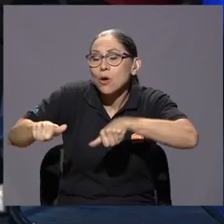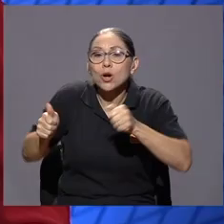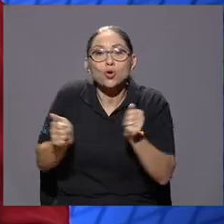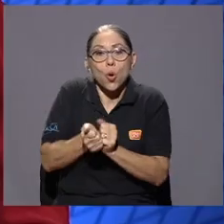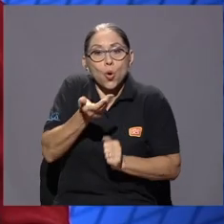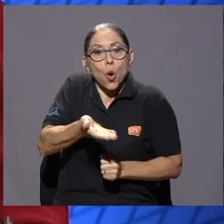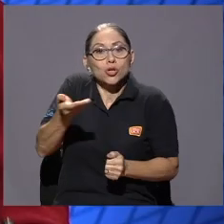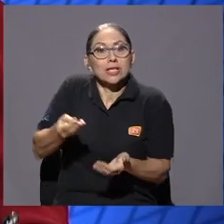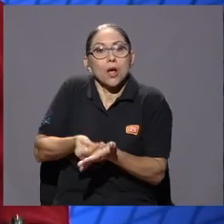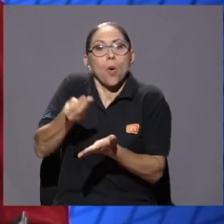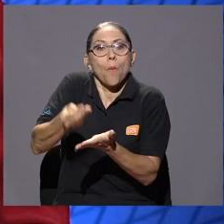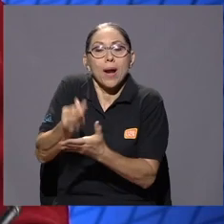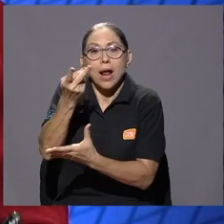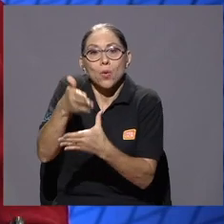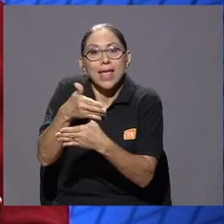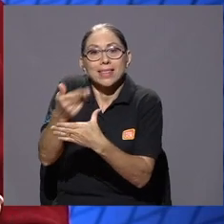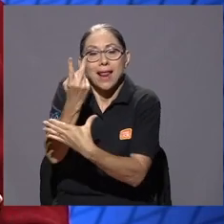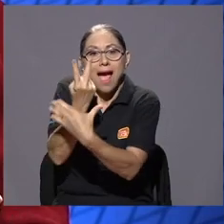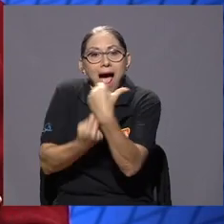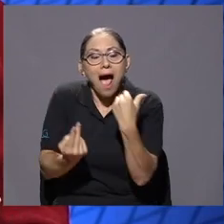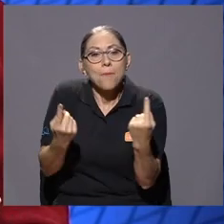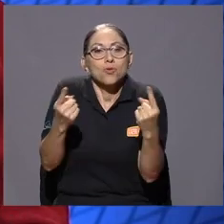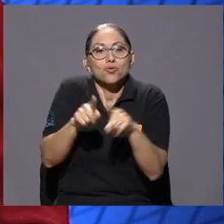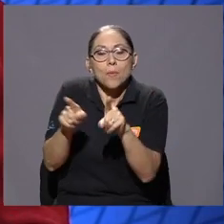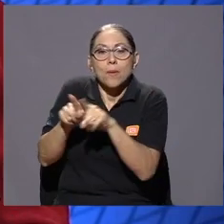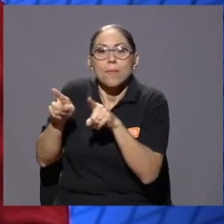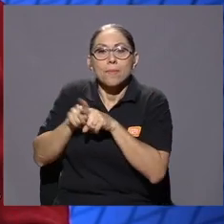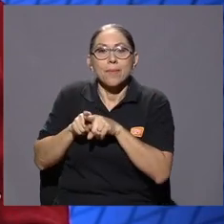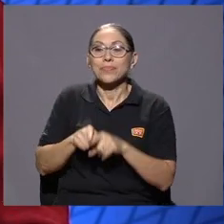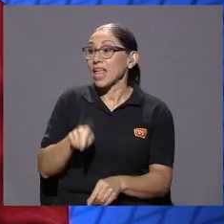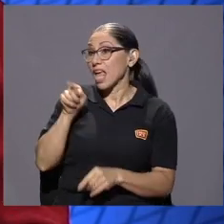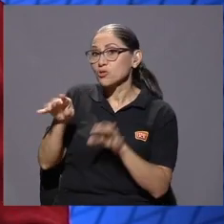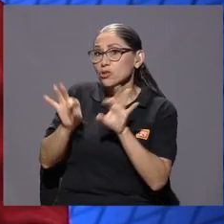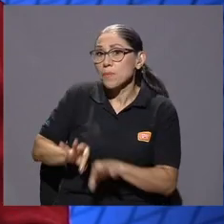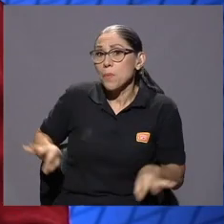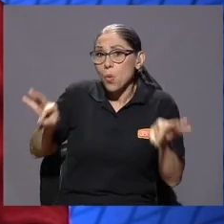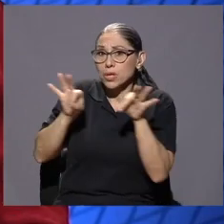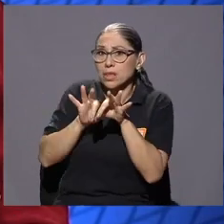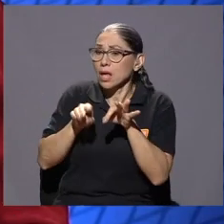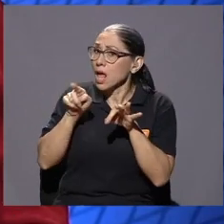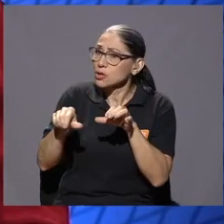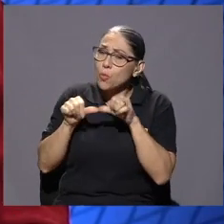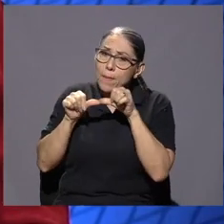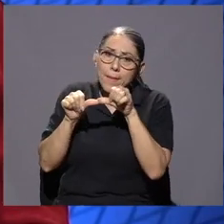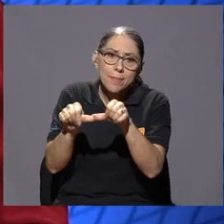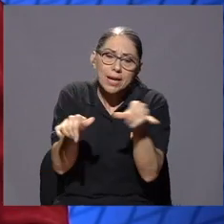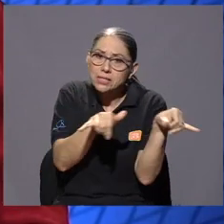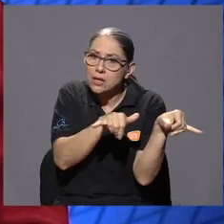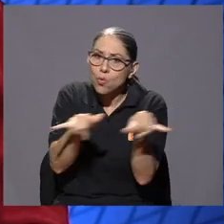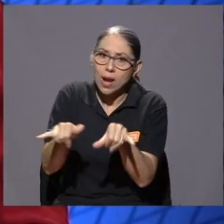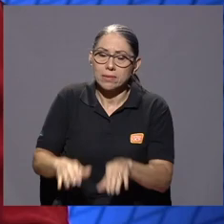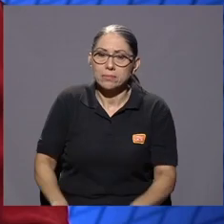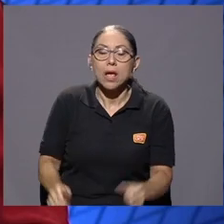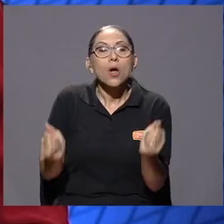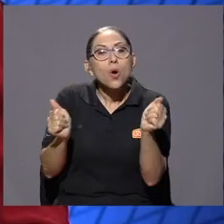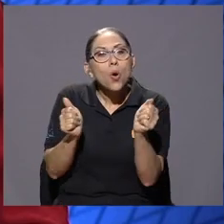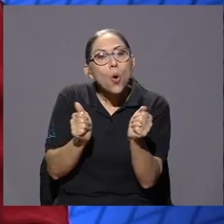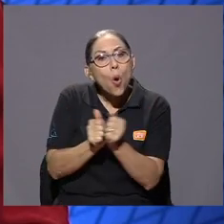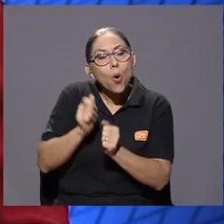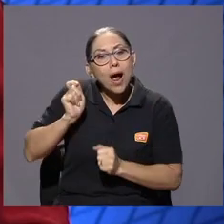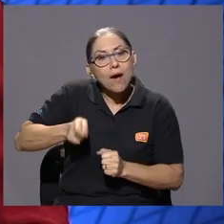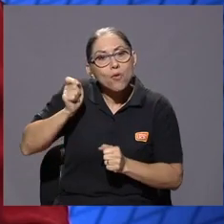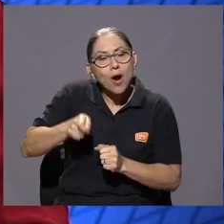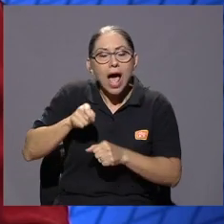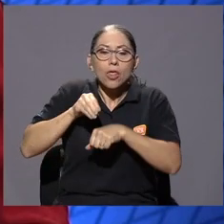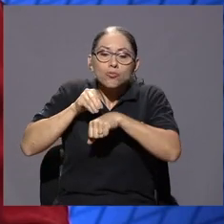¿verdad? Esos otros aspectos son importantísimos. Eso permanece igual, ¿verdad? Hay que uh-huh. definir uh-huh. con la